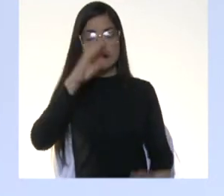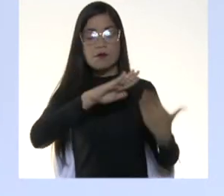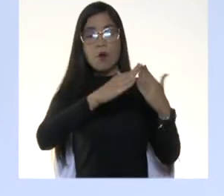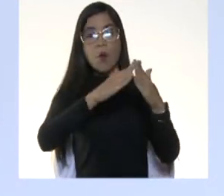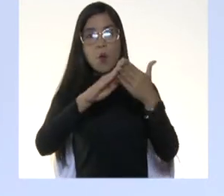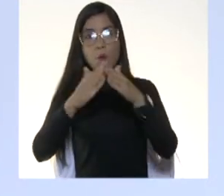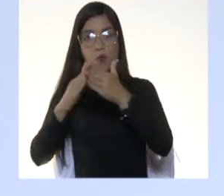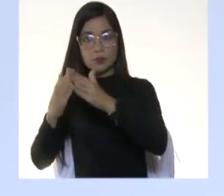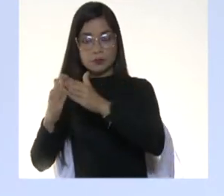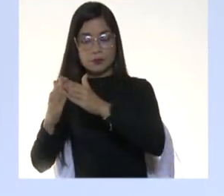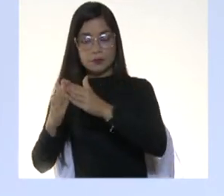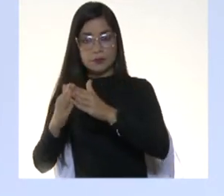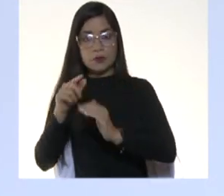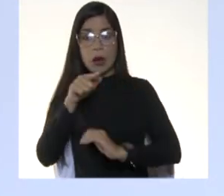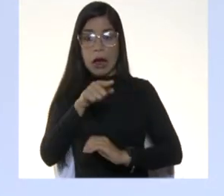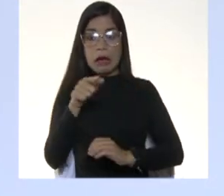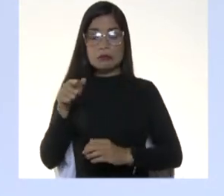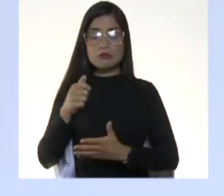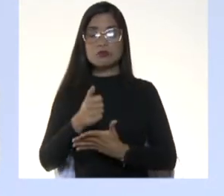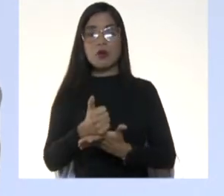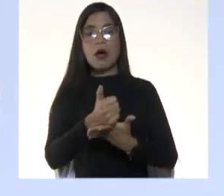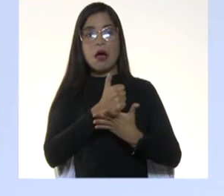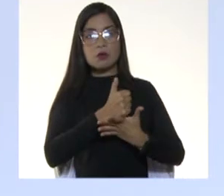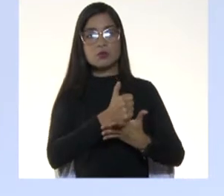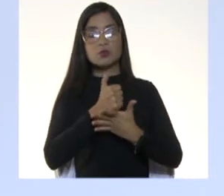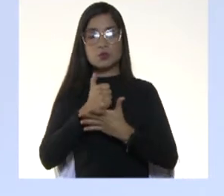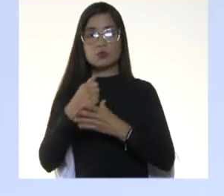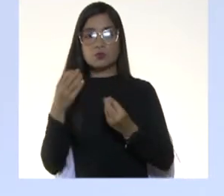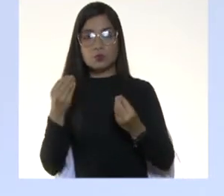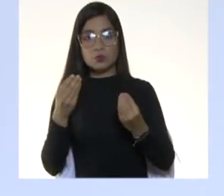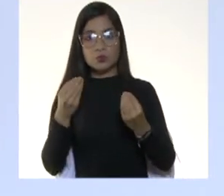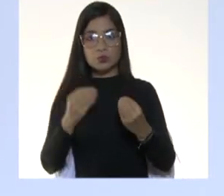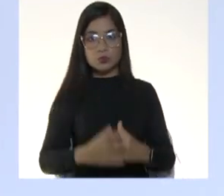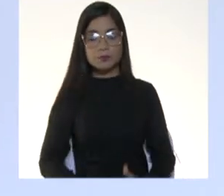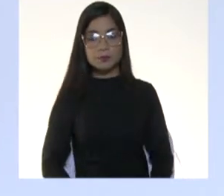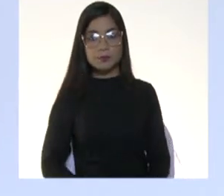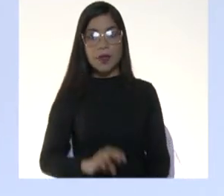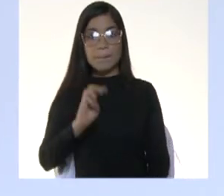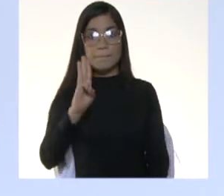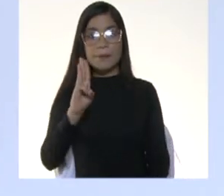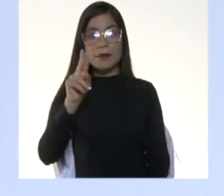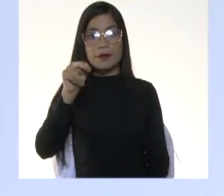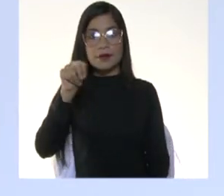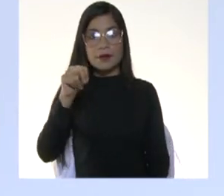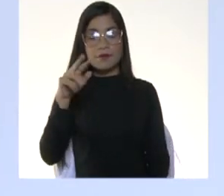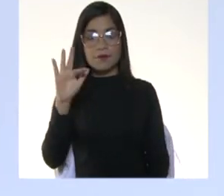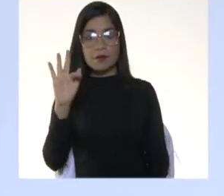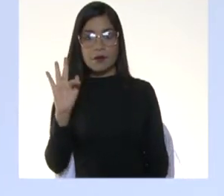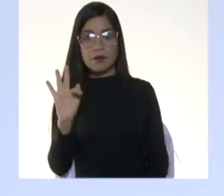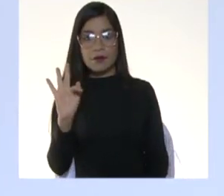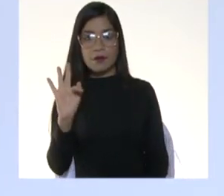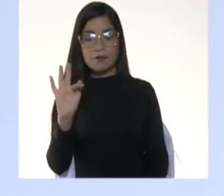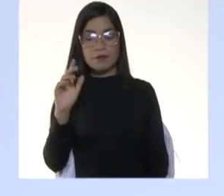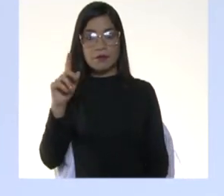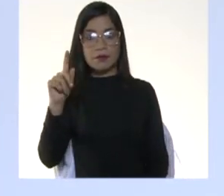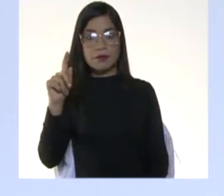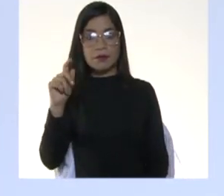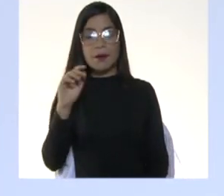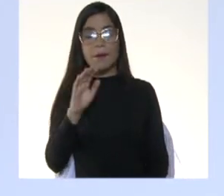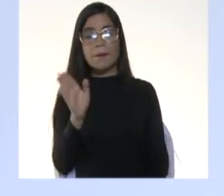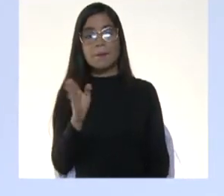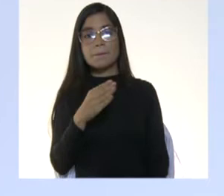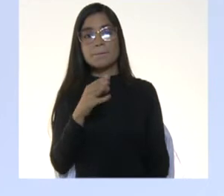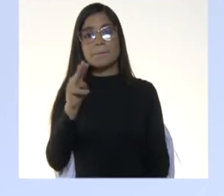comunitario, y eso nos ayuda muchísimo. De hecho, además del PNFA, tenemos el PNFA, el PNFT, tenemos el PNFA,